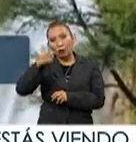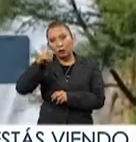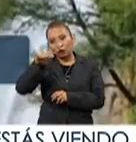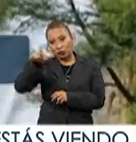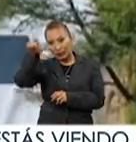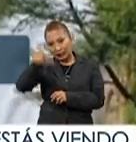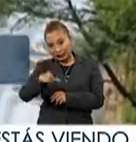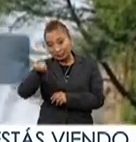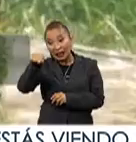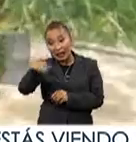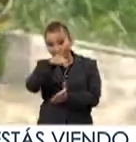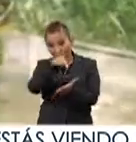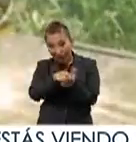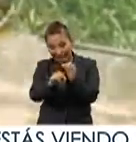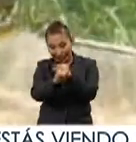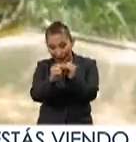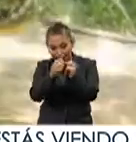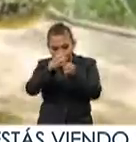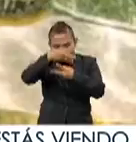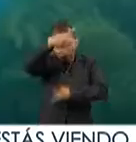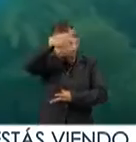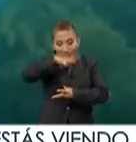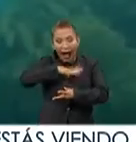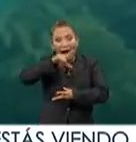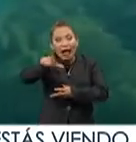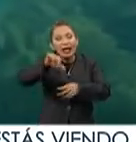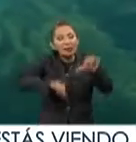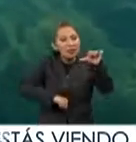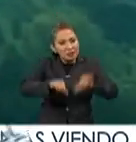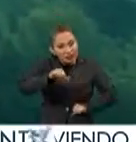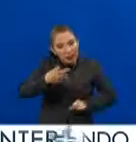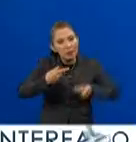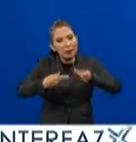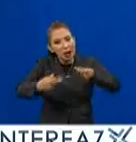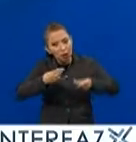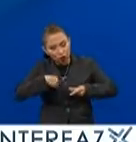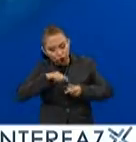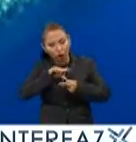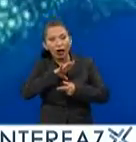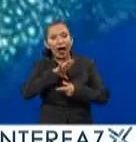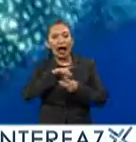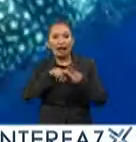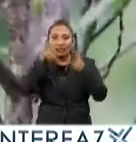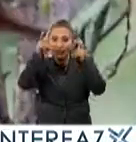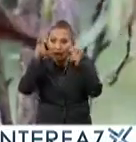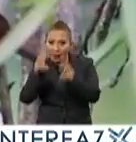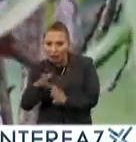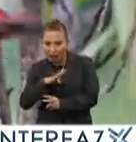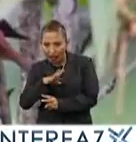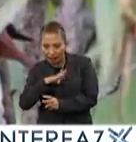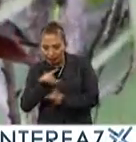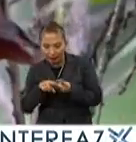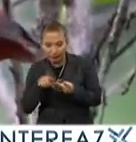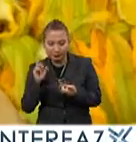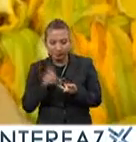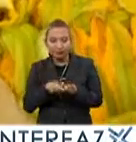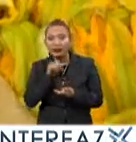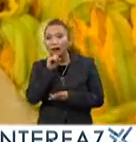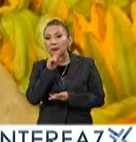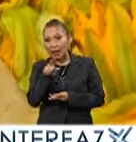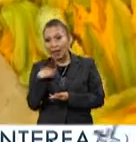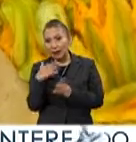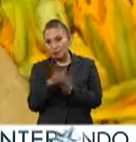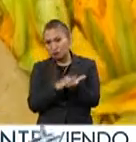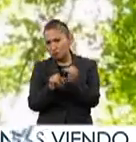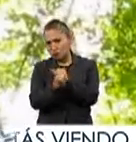www.biodiversidad.gov.mx. En ese sitio están todos nuestros eventos que organizamos, están todos los temas que desarrollamos y la